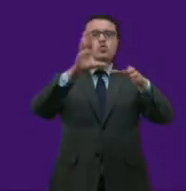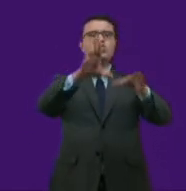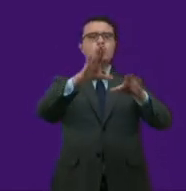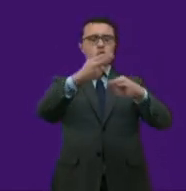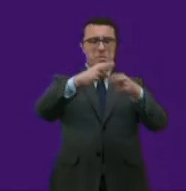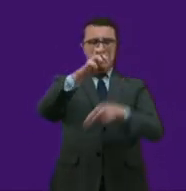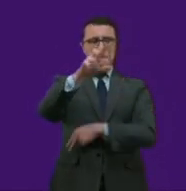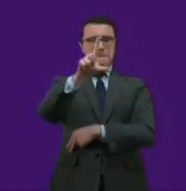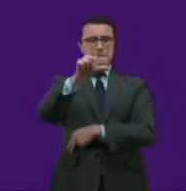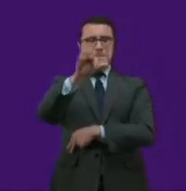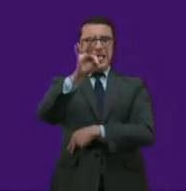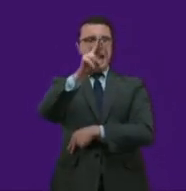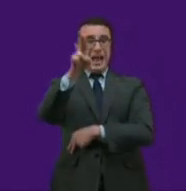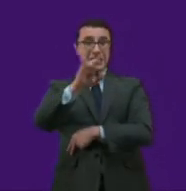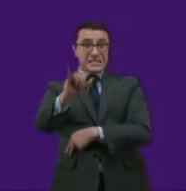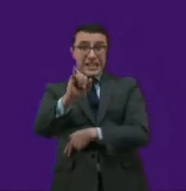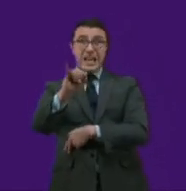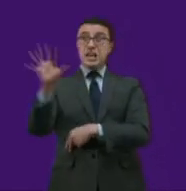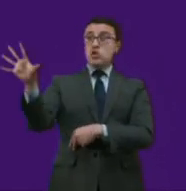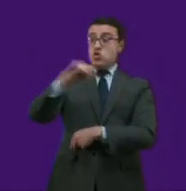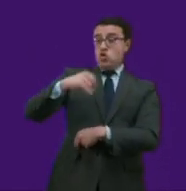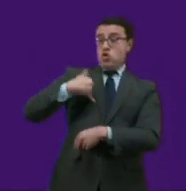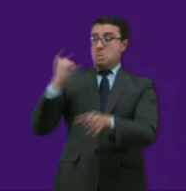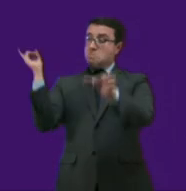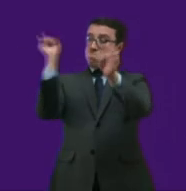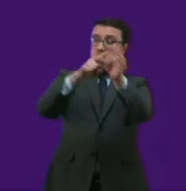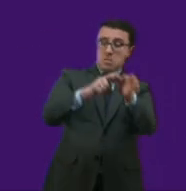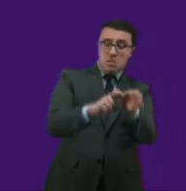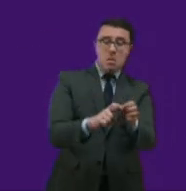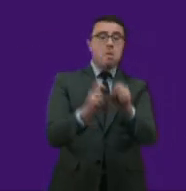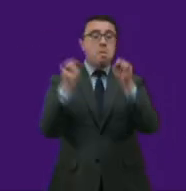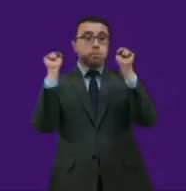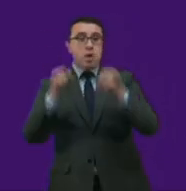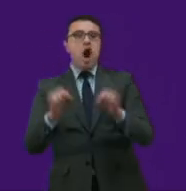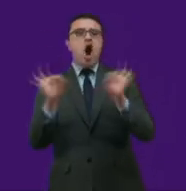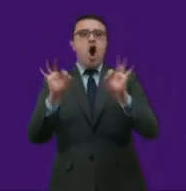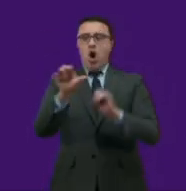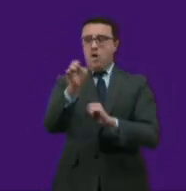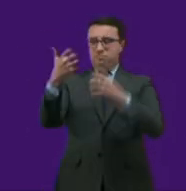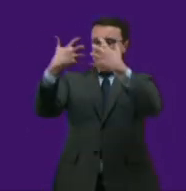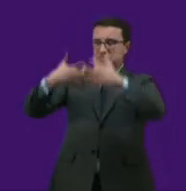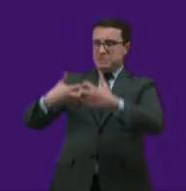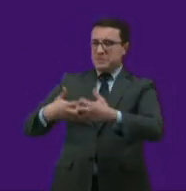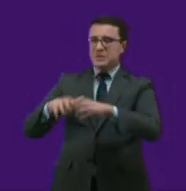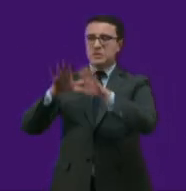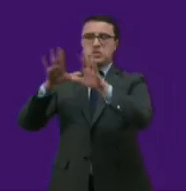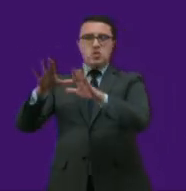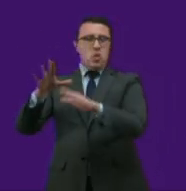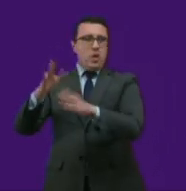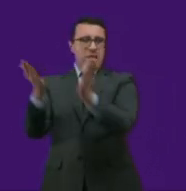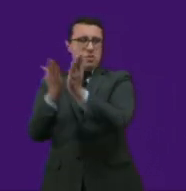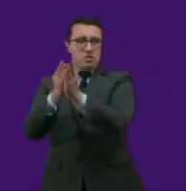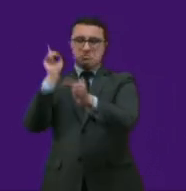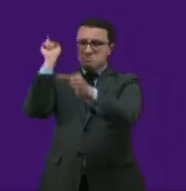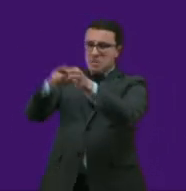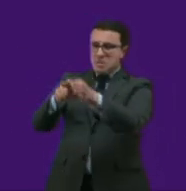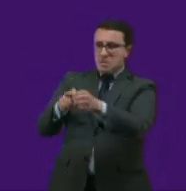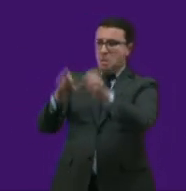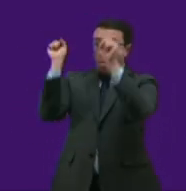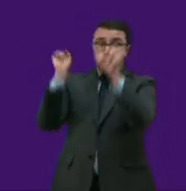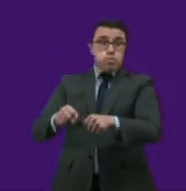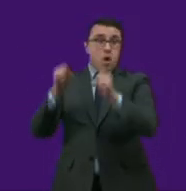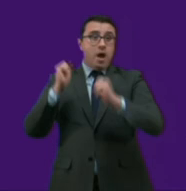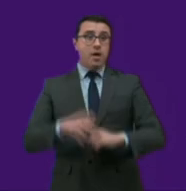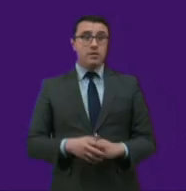del país u otras 10 Platzis, pero que de verdad pongamos al frente sin fricción. Lo